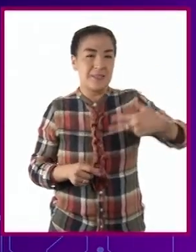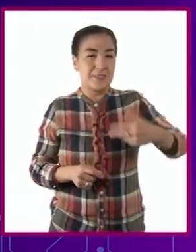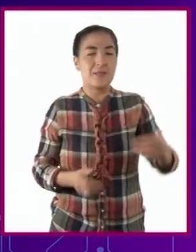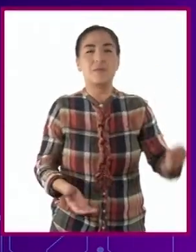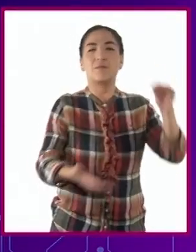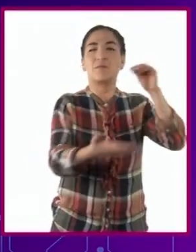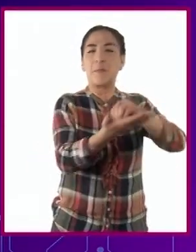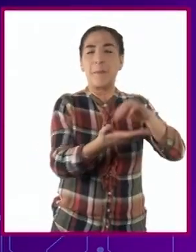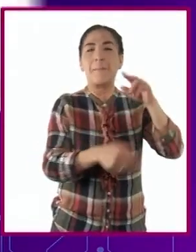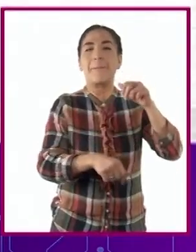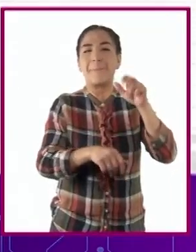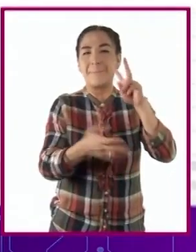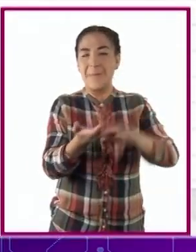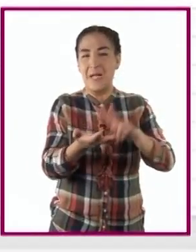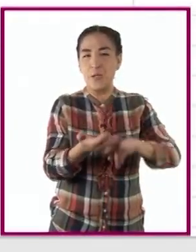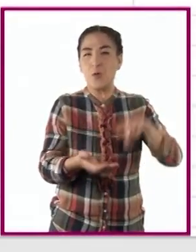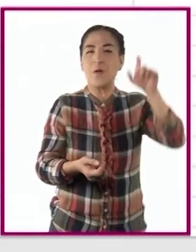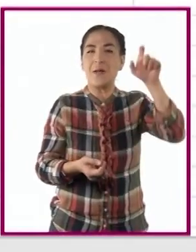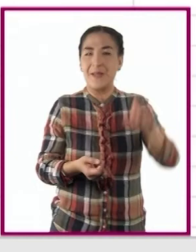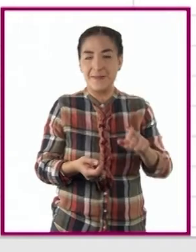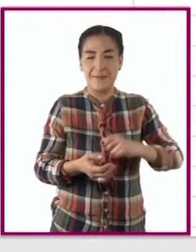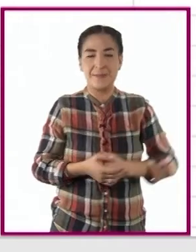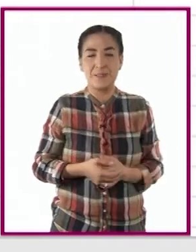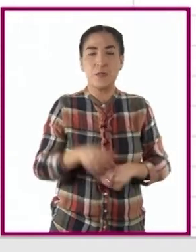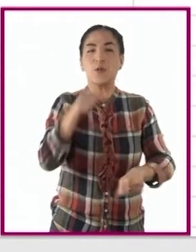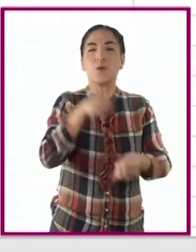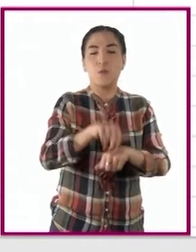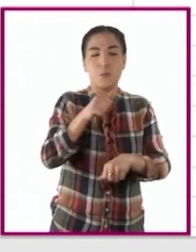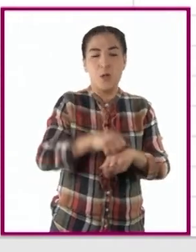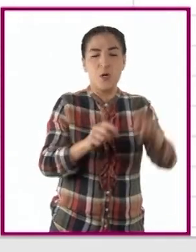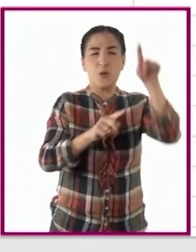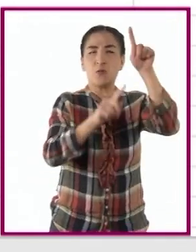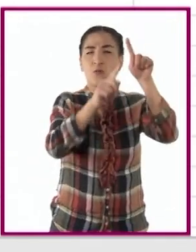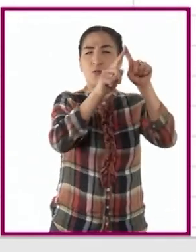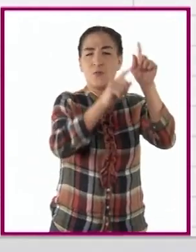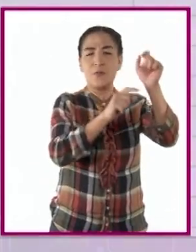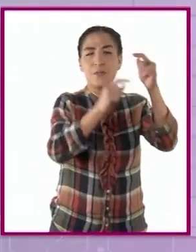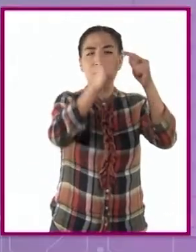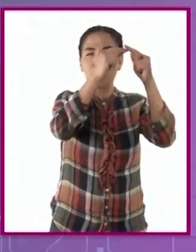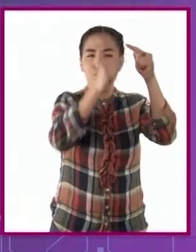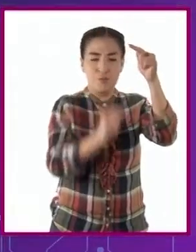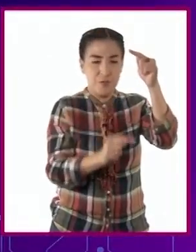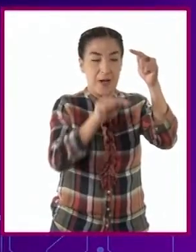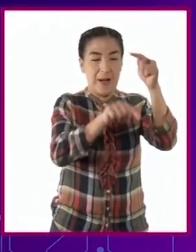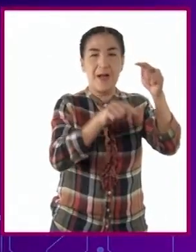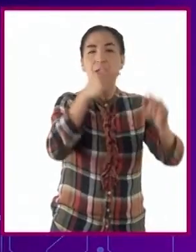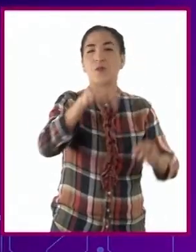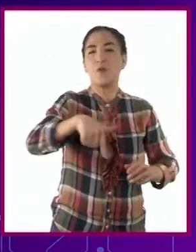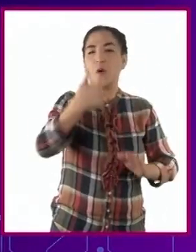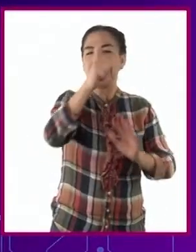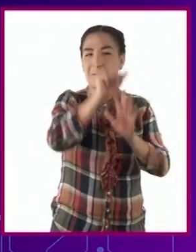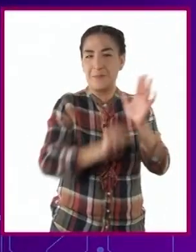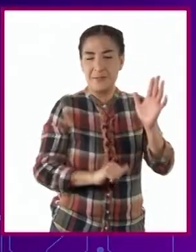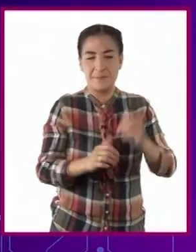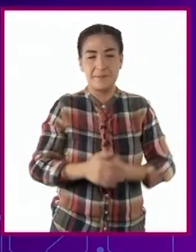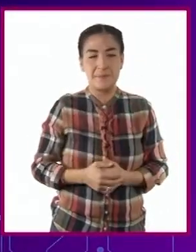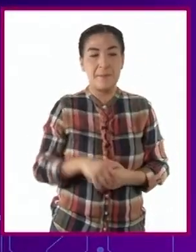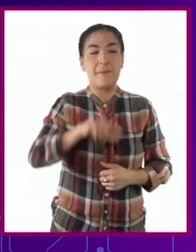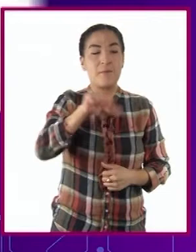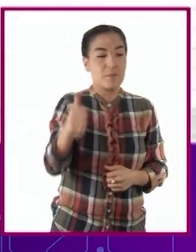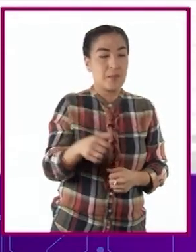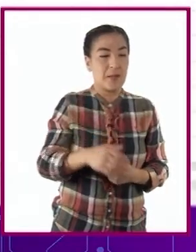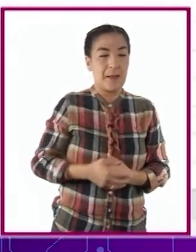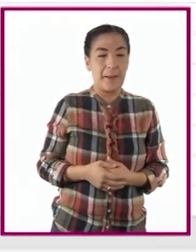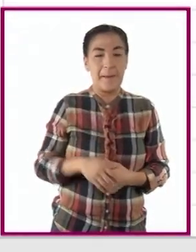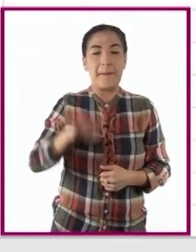los valores de X, es decir, los números que asignamos a los meses del año. Ahora, en la celda B1 anotamos